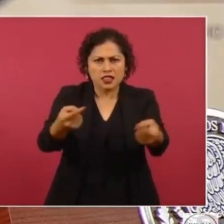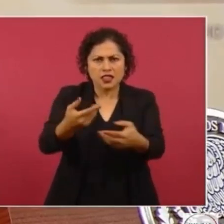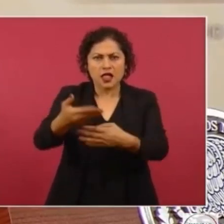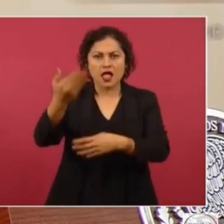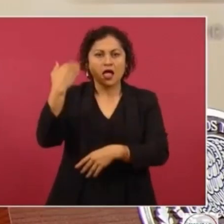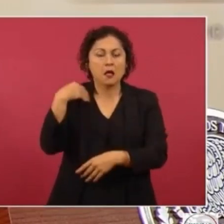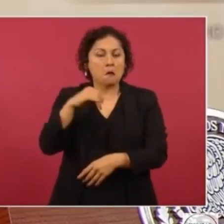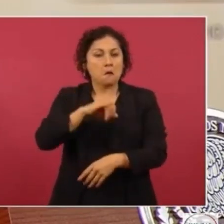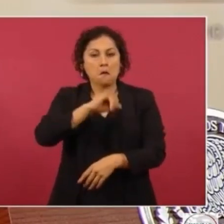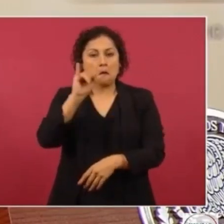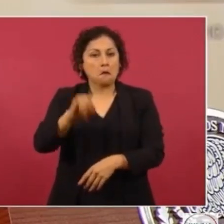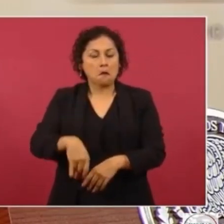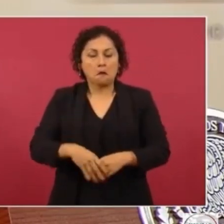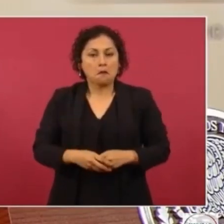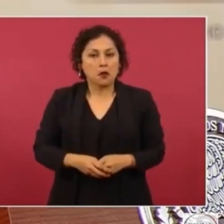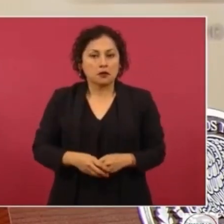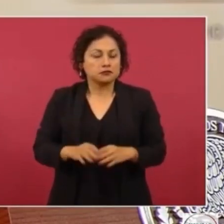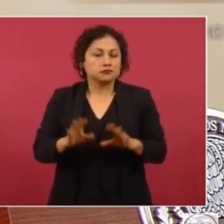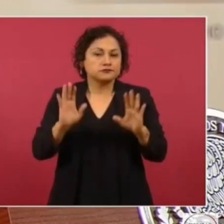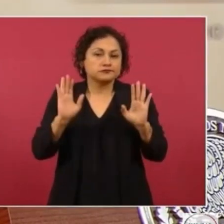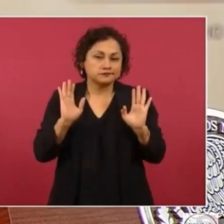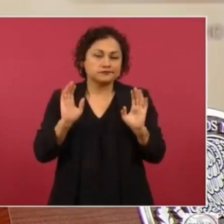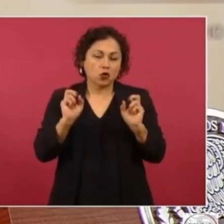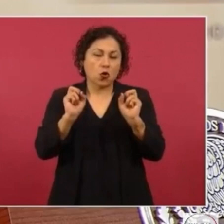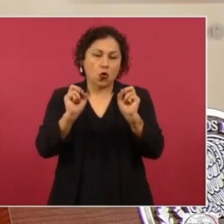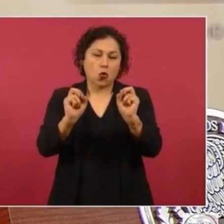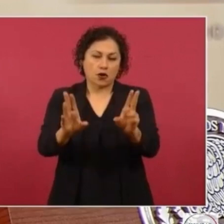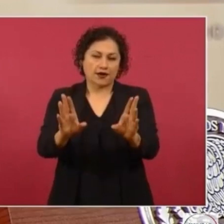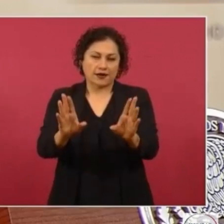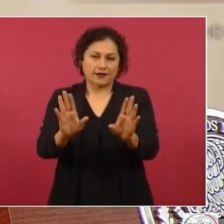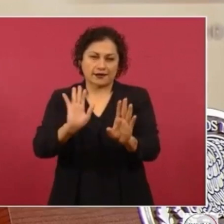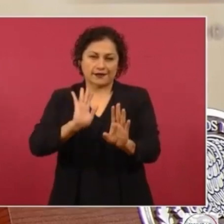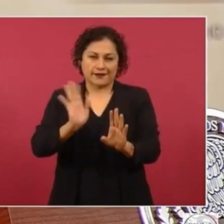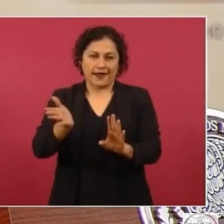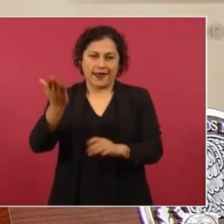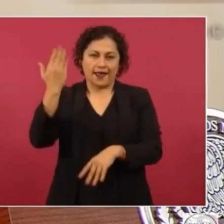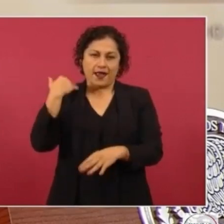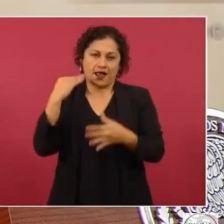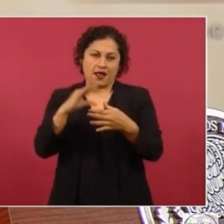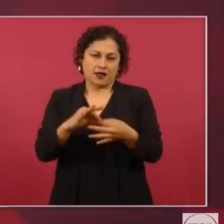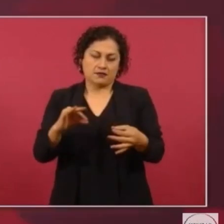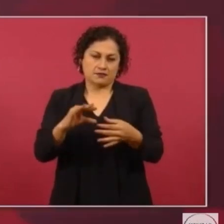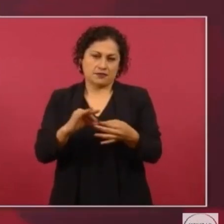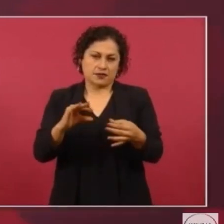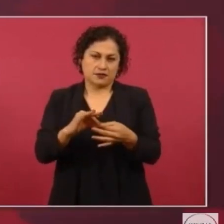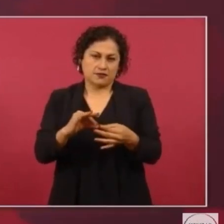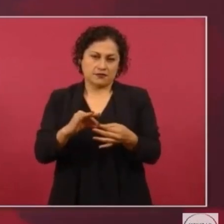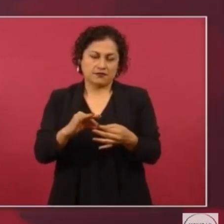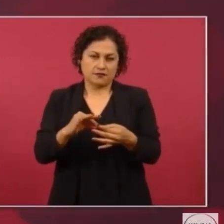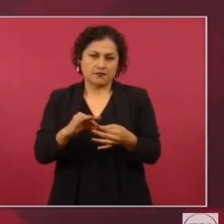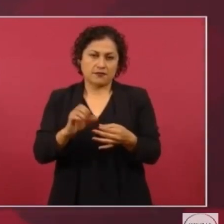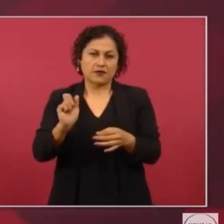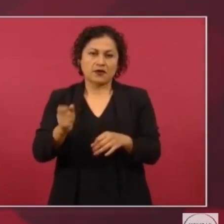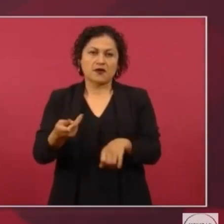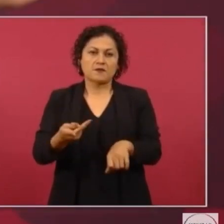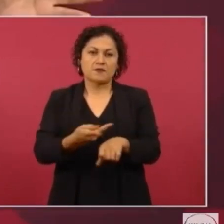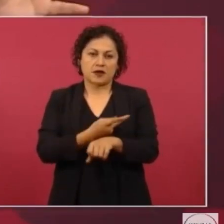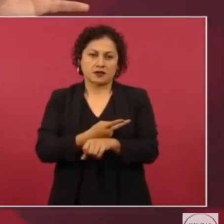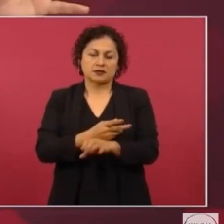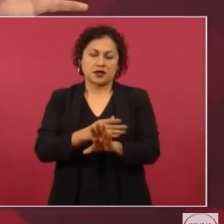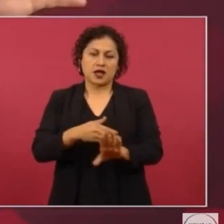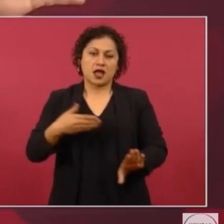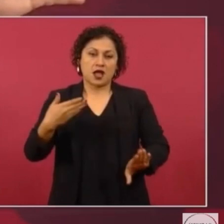Bueno, el antecedente ya lo hemos dicho, fue lo que le hicieron al presidente